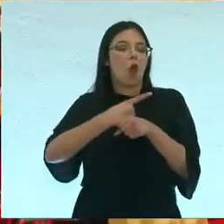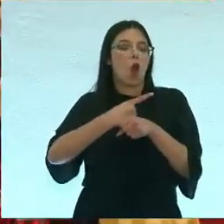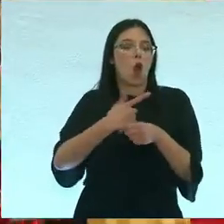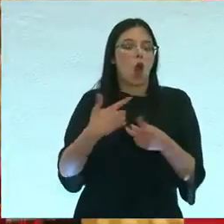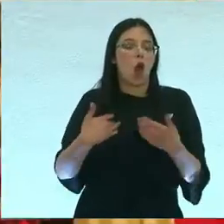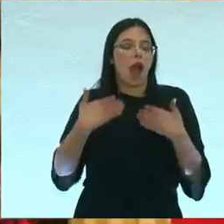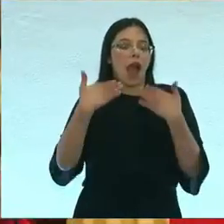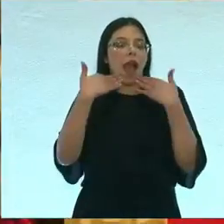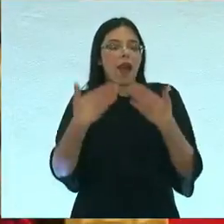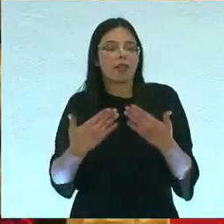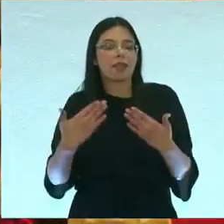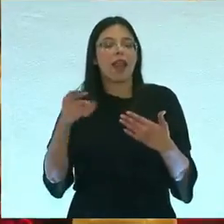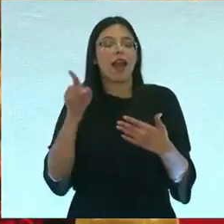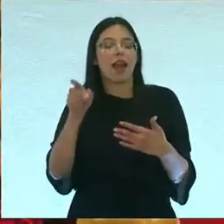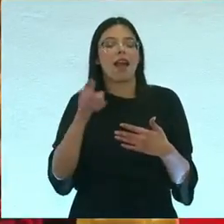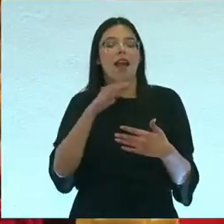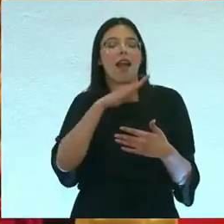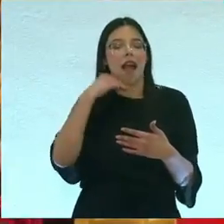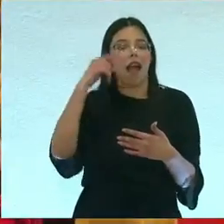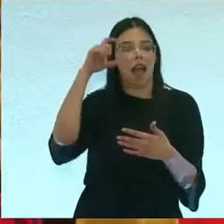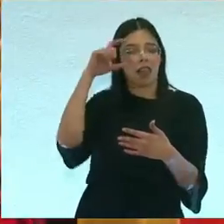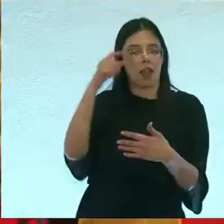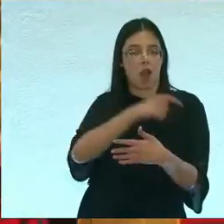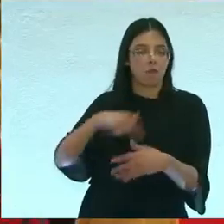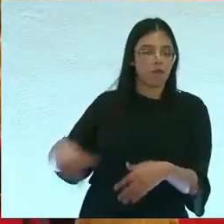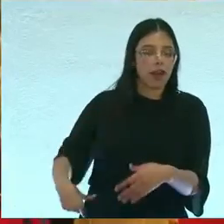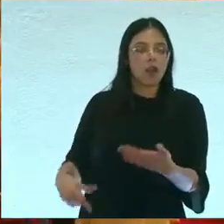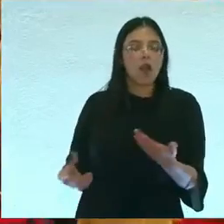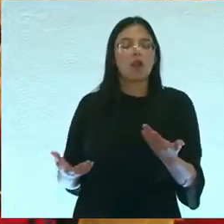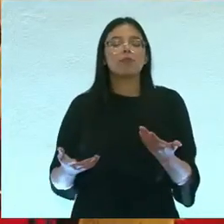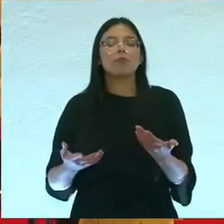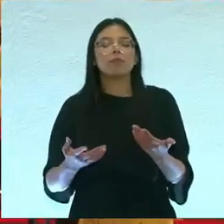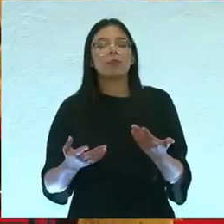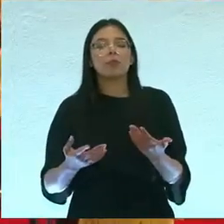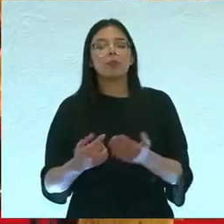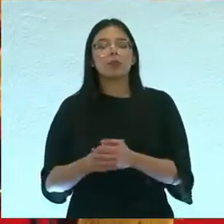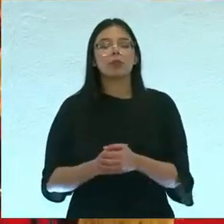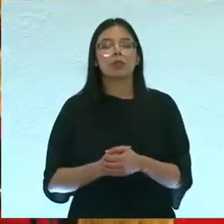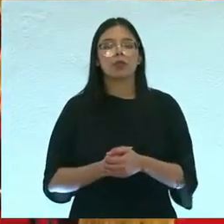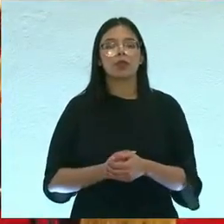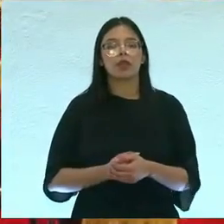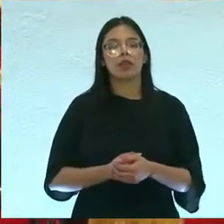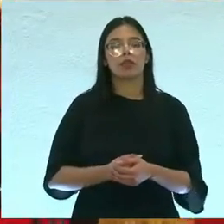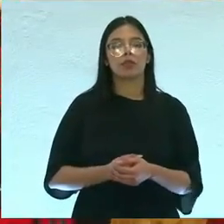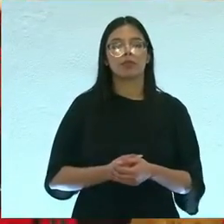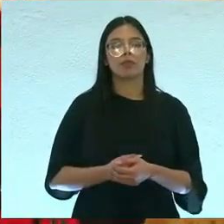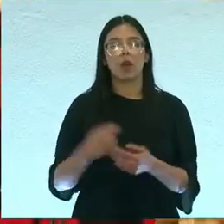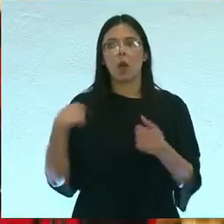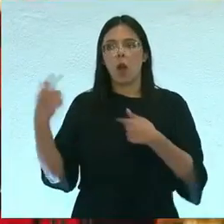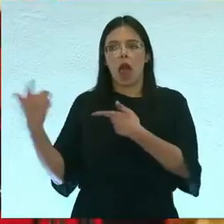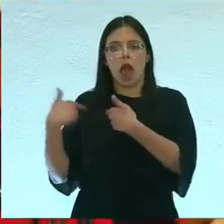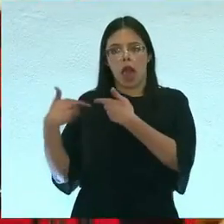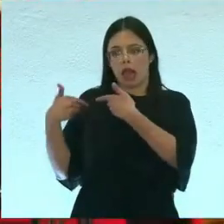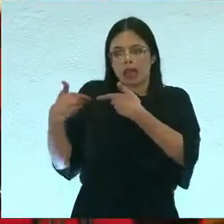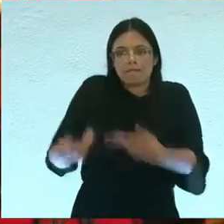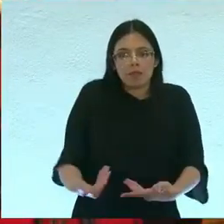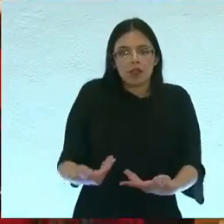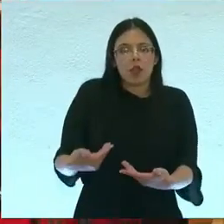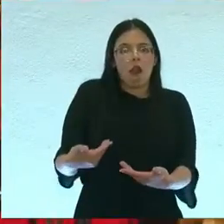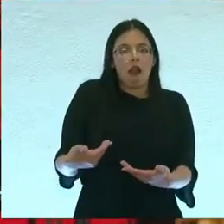a Raúl que nos hizo trampa nos invitó